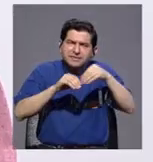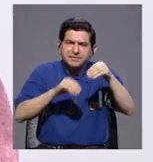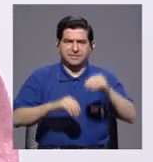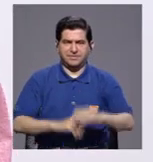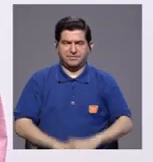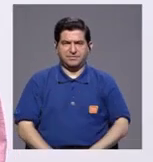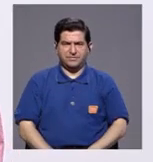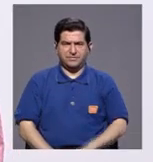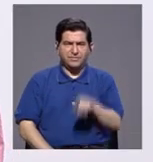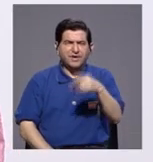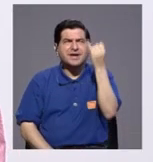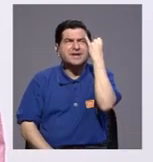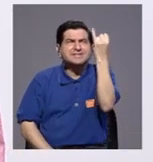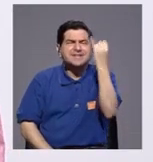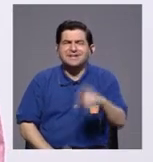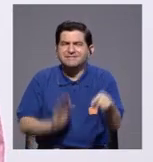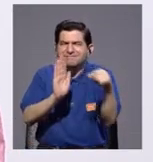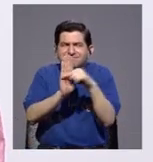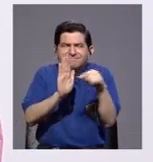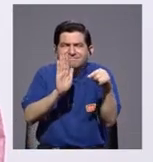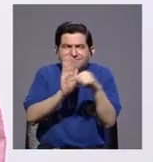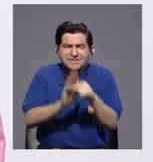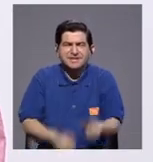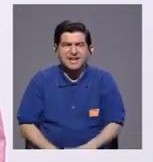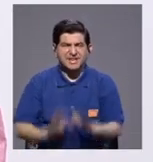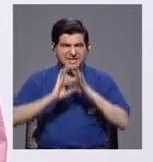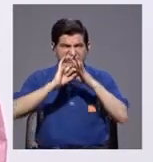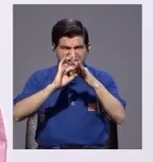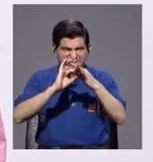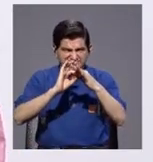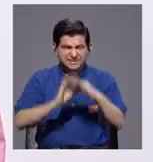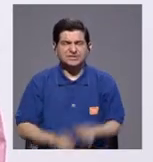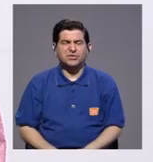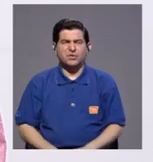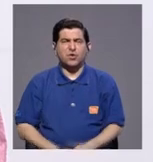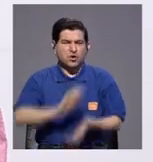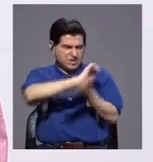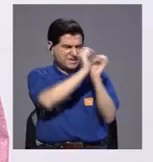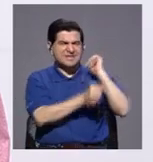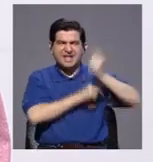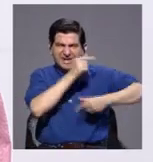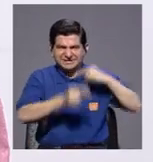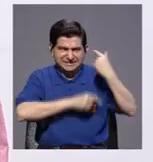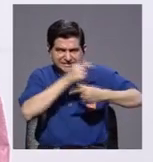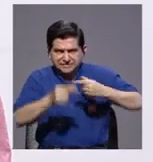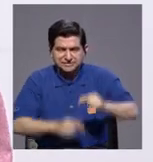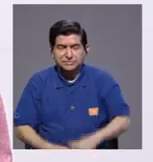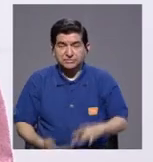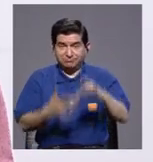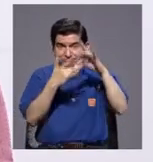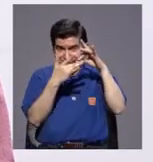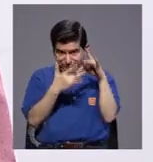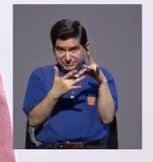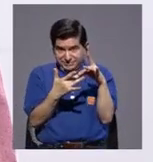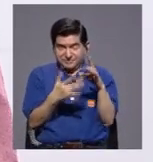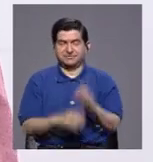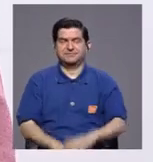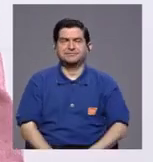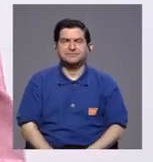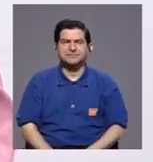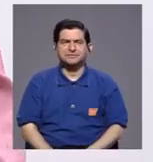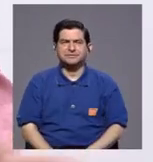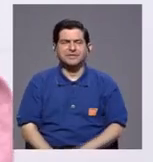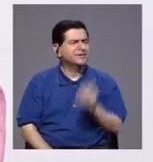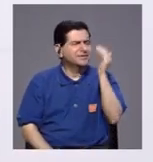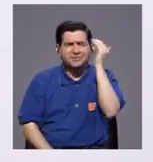esa connotación negativa está muy relacionada con el asunto de los transgénicos fundamentalmente porque porque